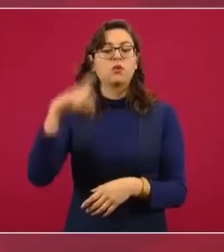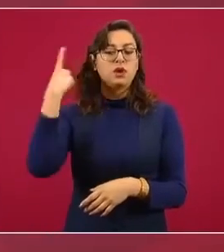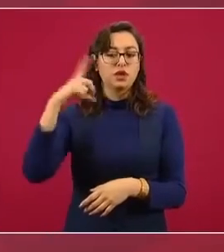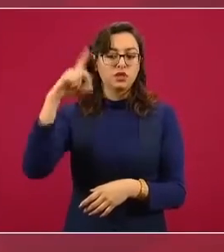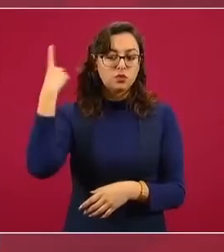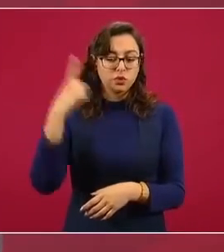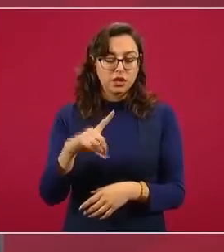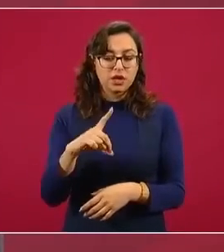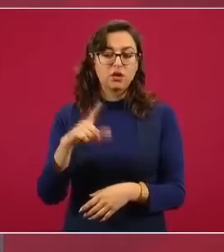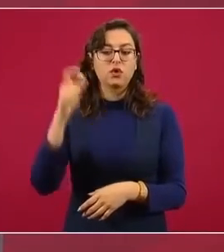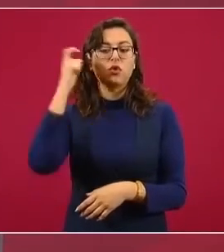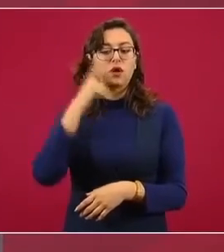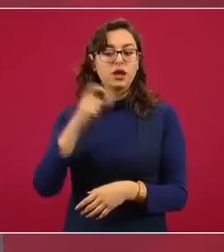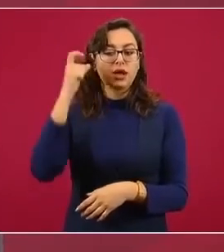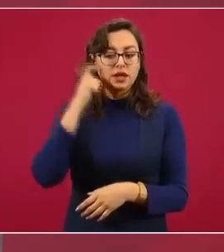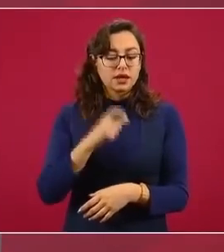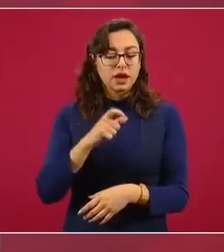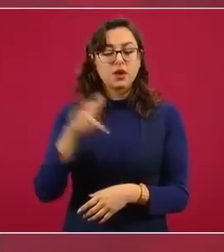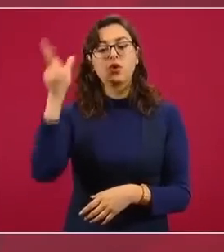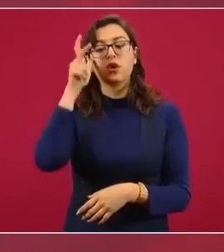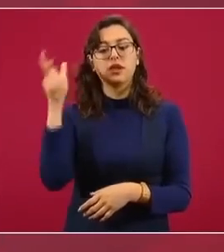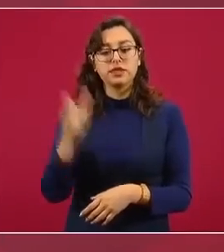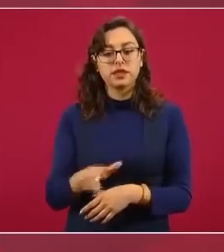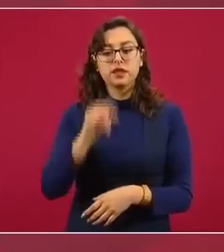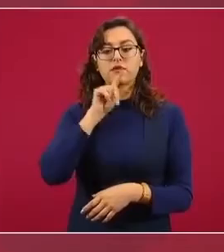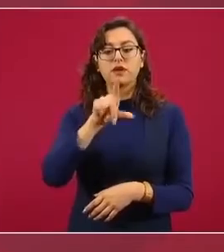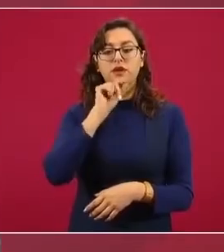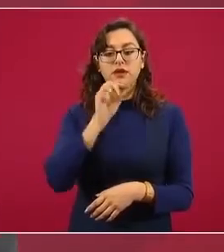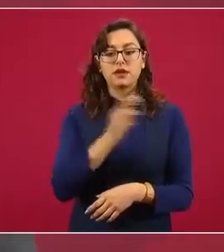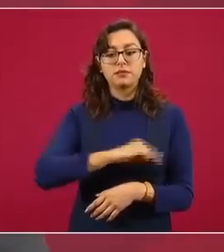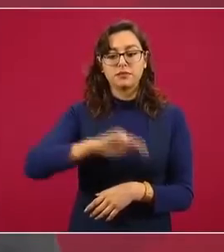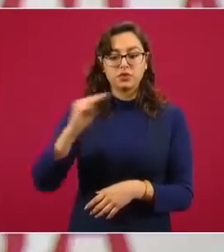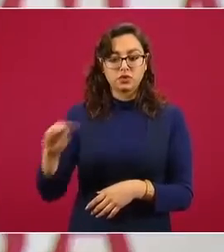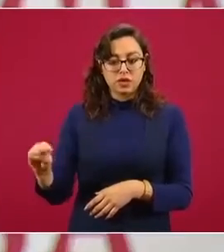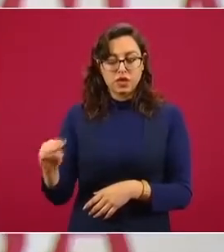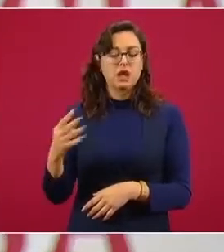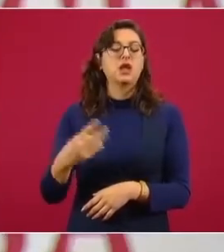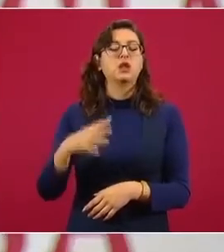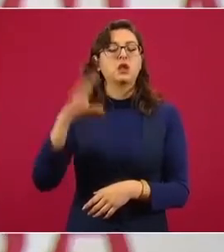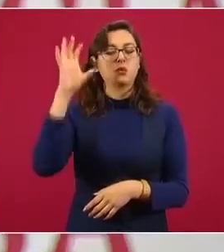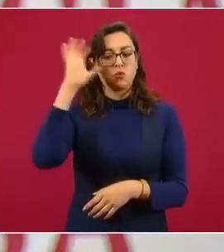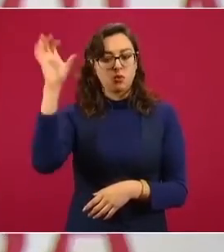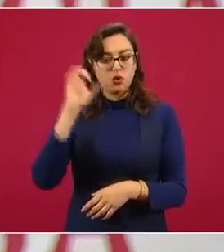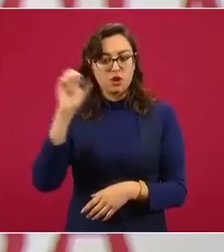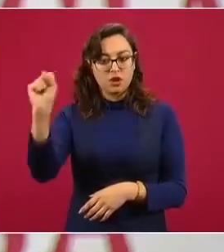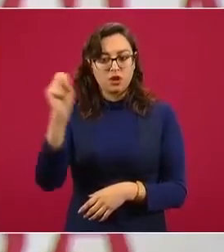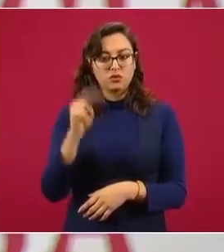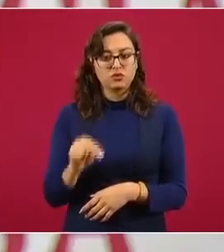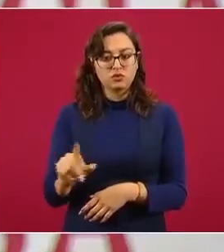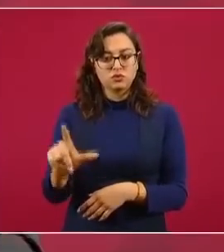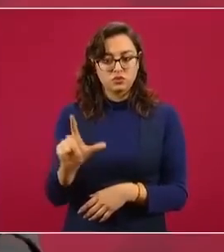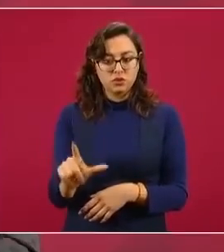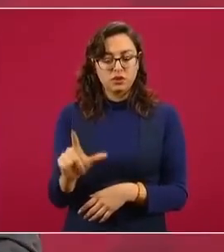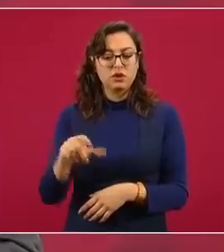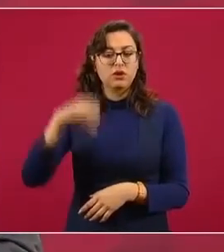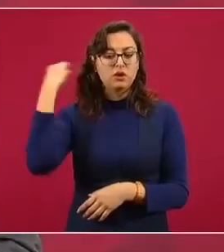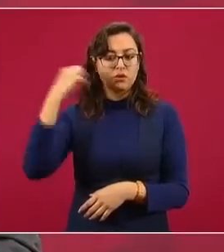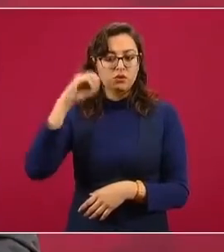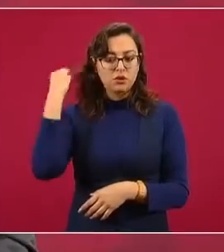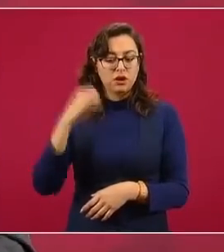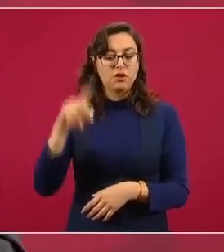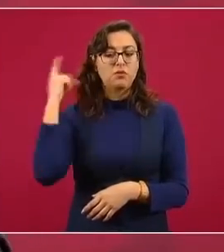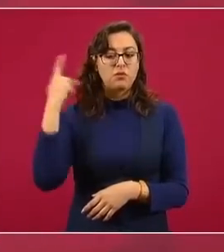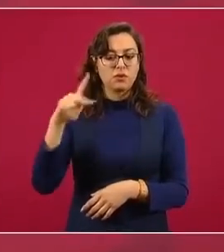Durango, Guerrero, Hidalgo, Jalisco, Michoacán, Morelos, Nuevo León, Oaxaca,